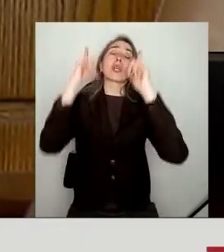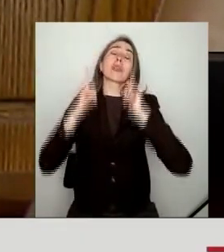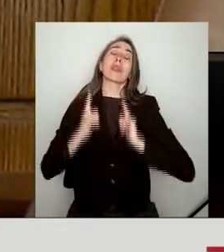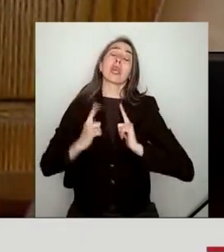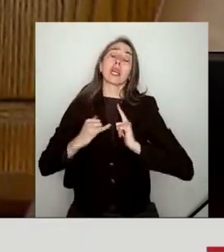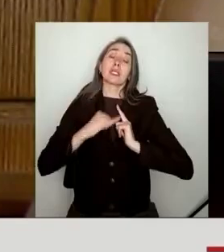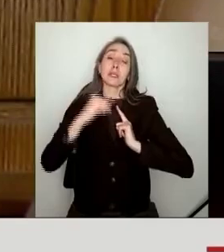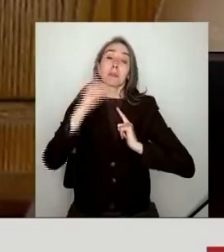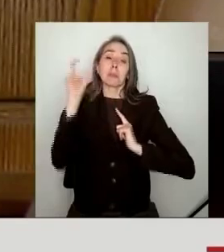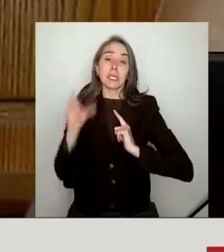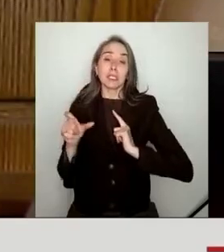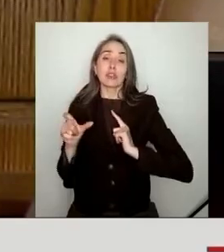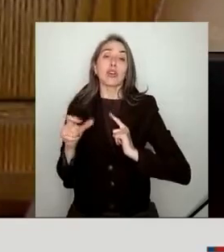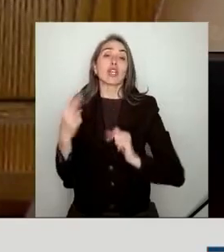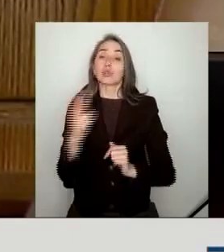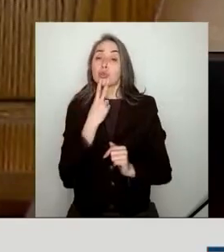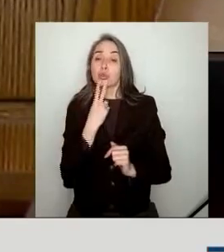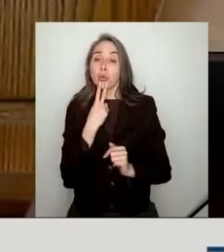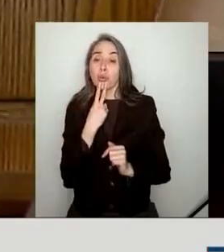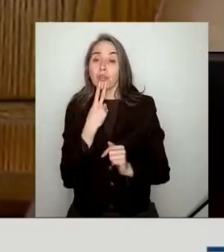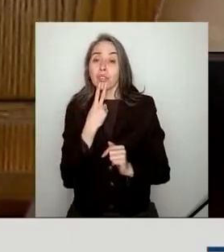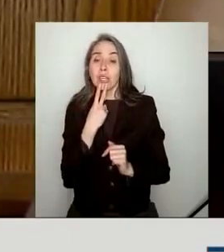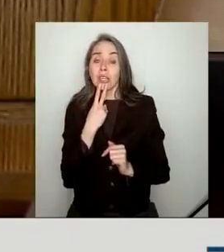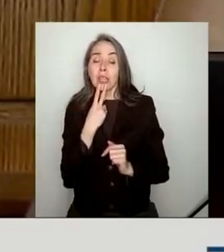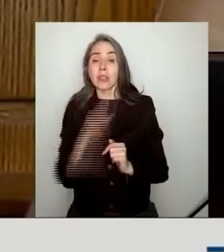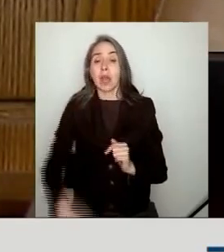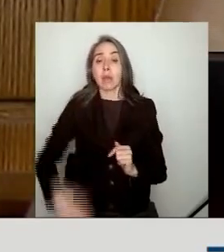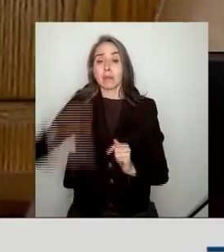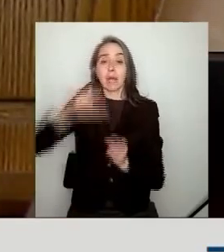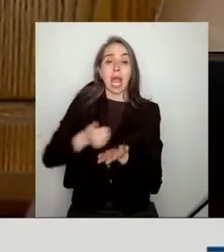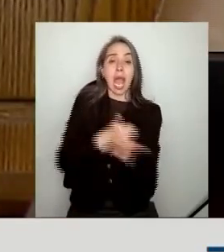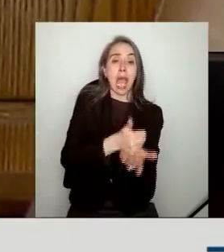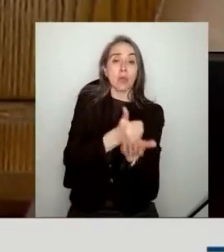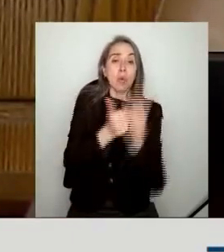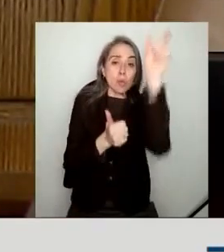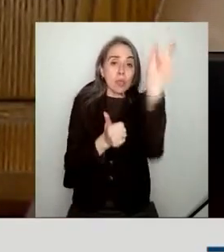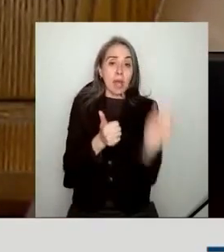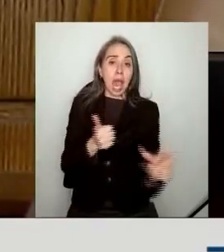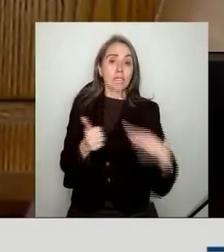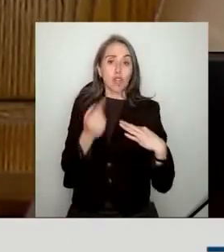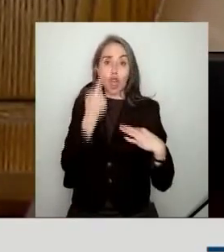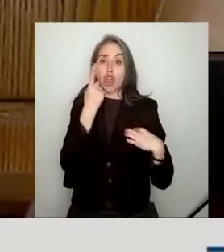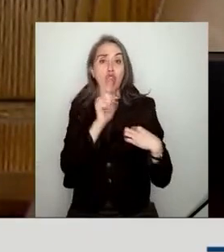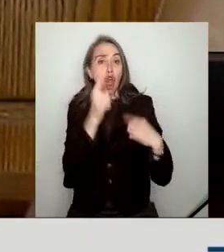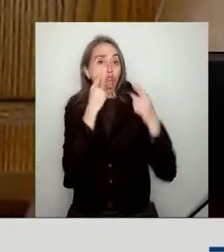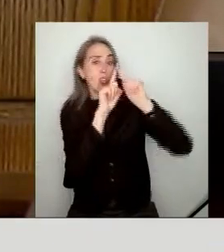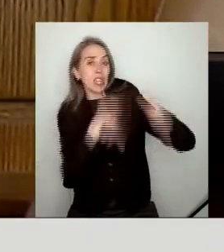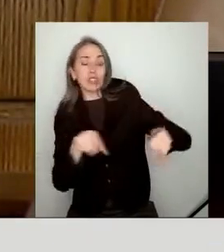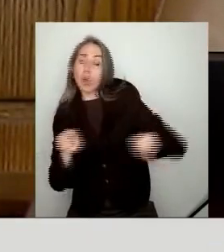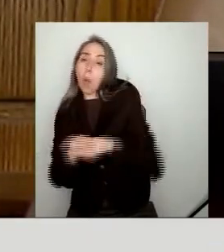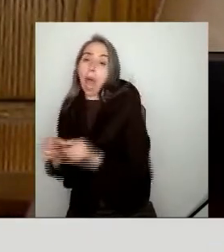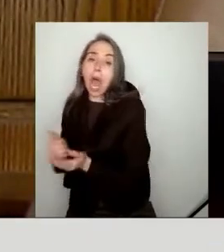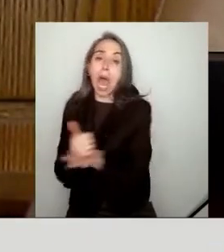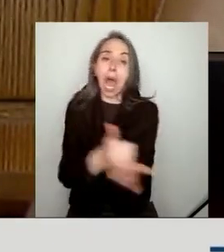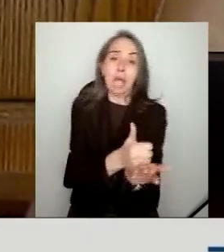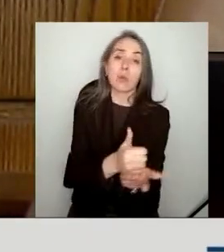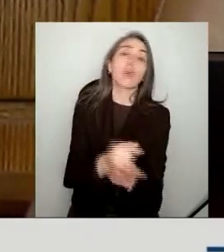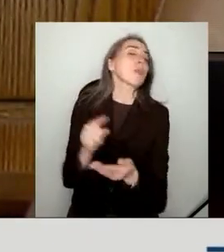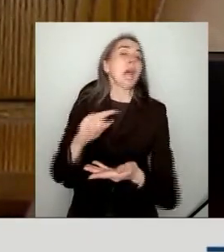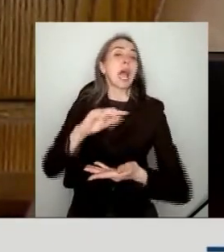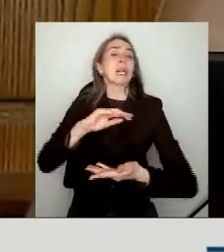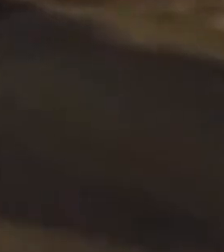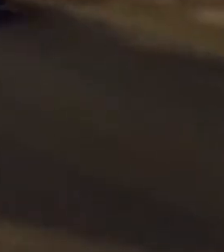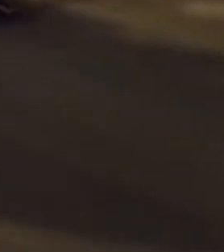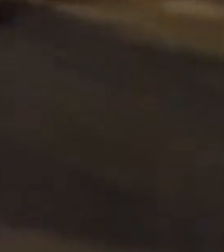o parte de ella por ayudar a un ciudadano sin conocerlo merece de esta ceremonia y de tantos otros reconocimientos